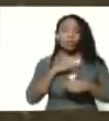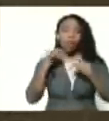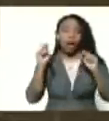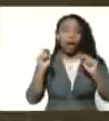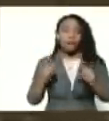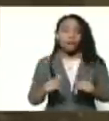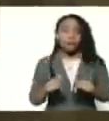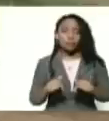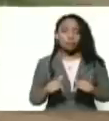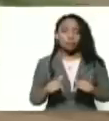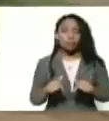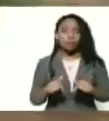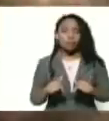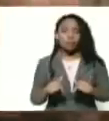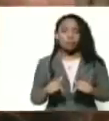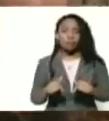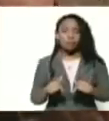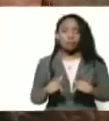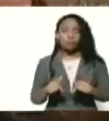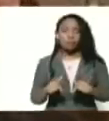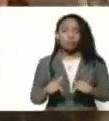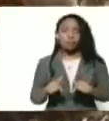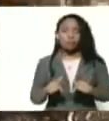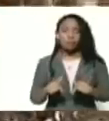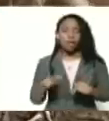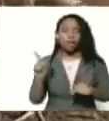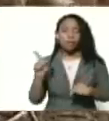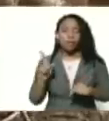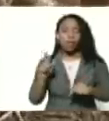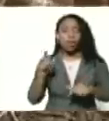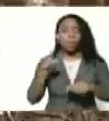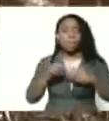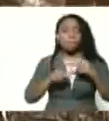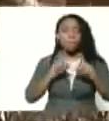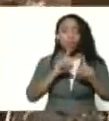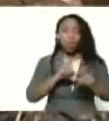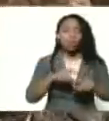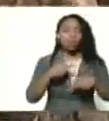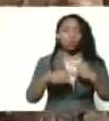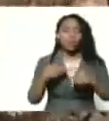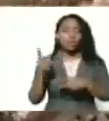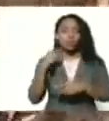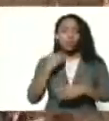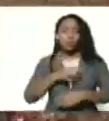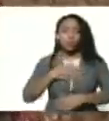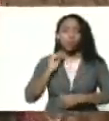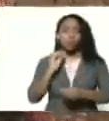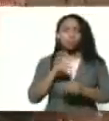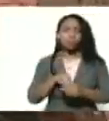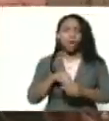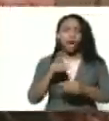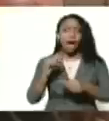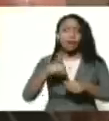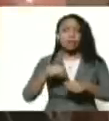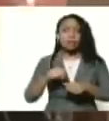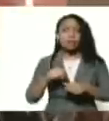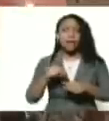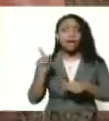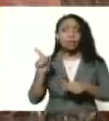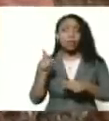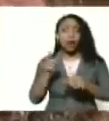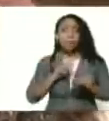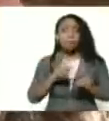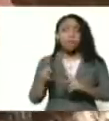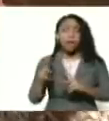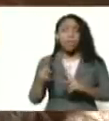hemos tenido de esos 112 productores, hemos podido incorporar 22 emprendedores en el plan